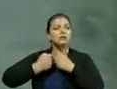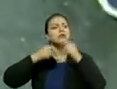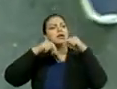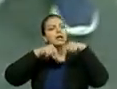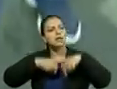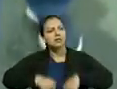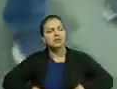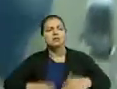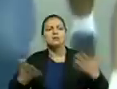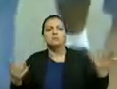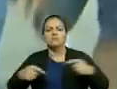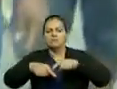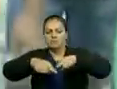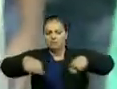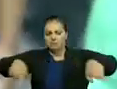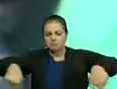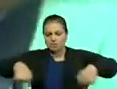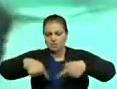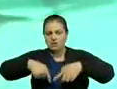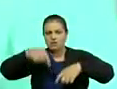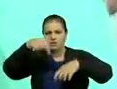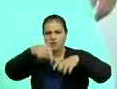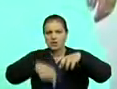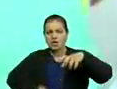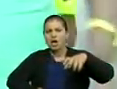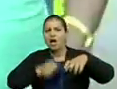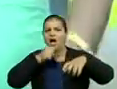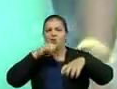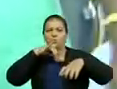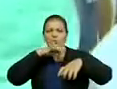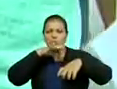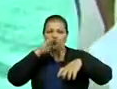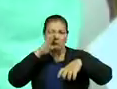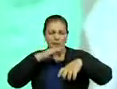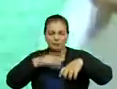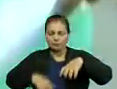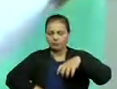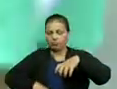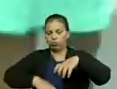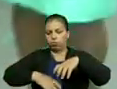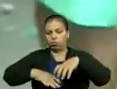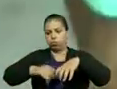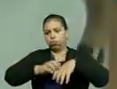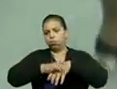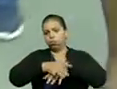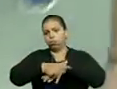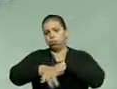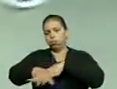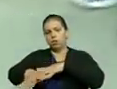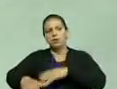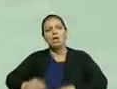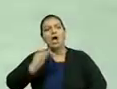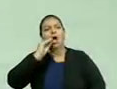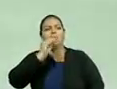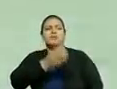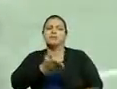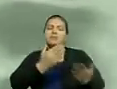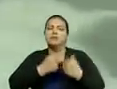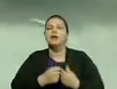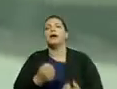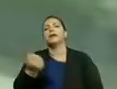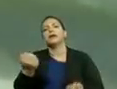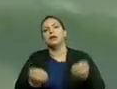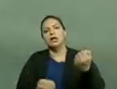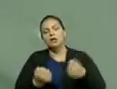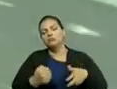alcantarillado. Vienen con el camión a hacer limpieza y al rato, dos semanas máximo, otra vez se destruye,